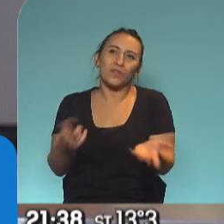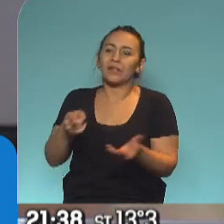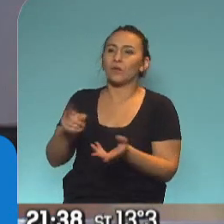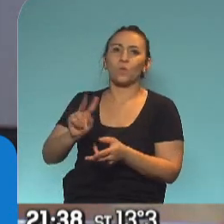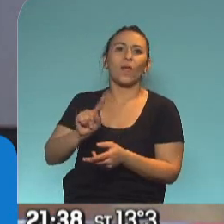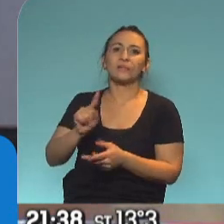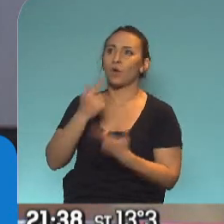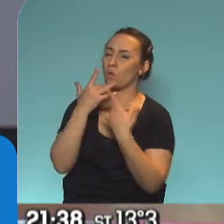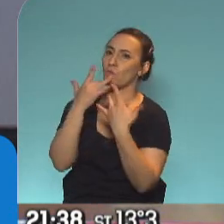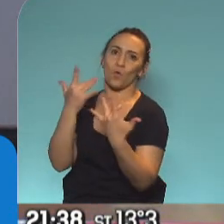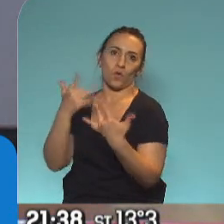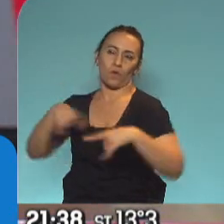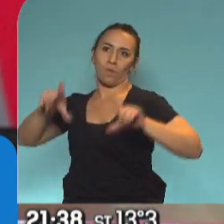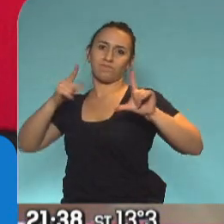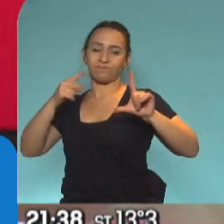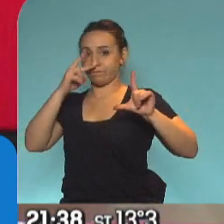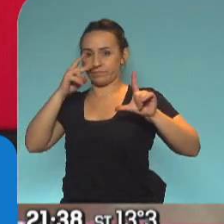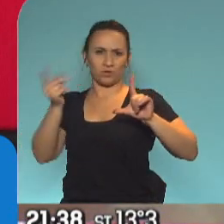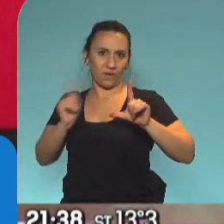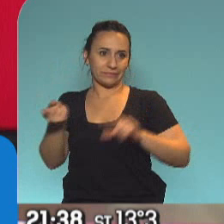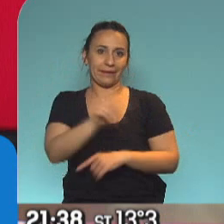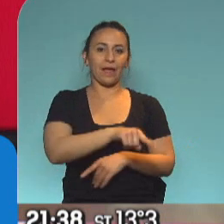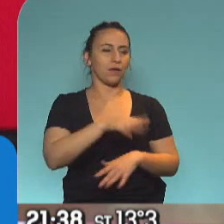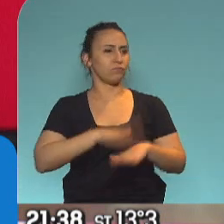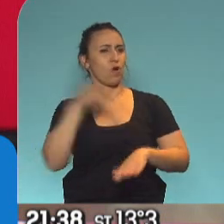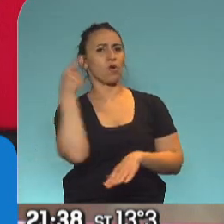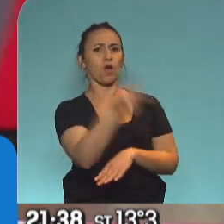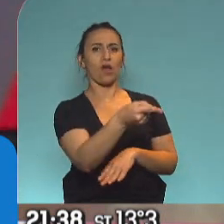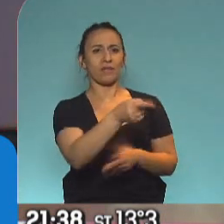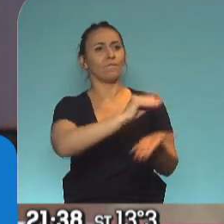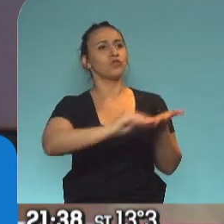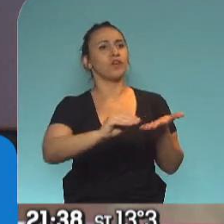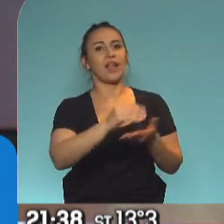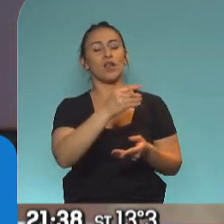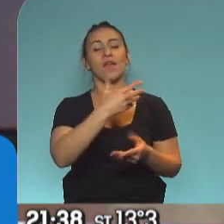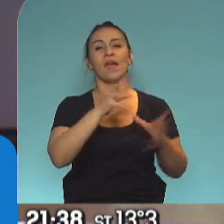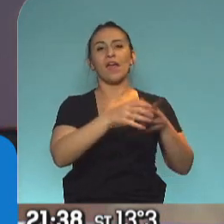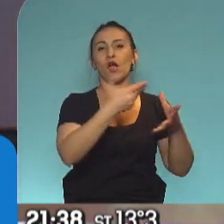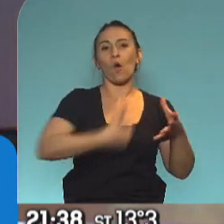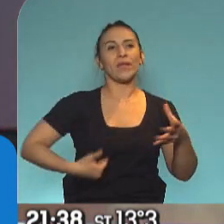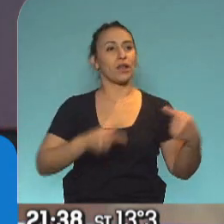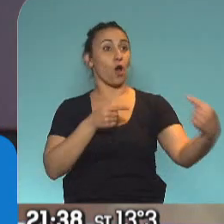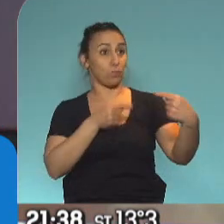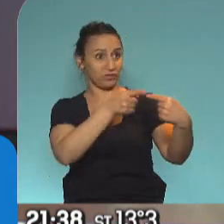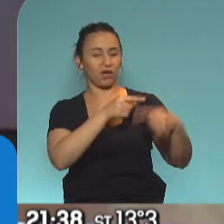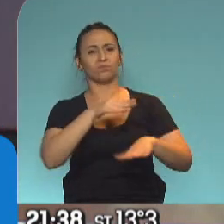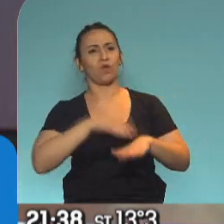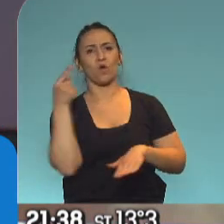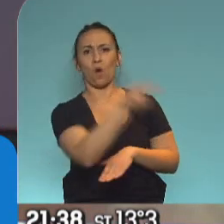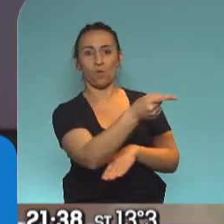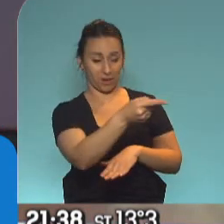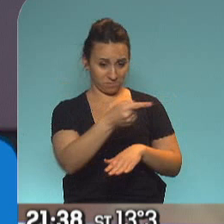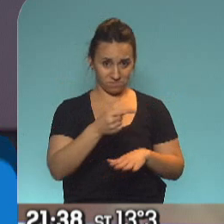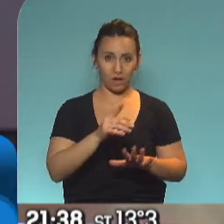que señalar con el dedo a un funcionario del gobierno opositor y mandarlo, digamos, con un